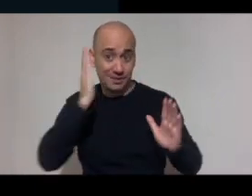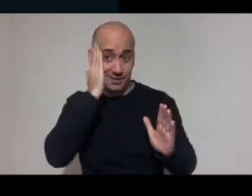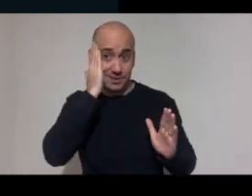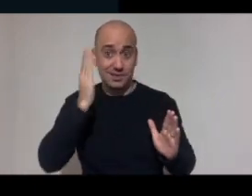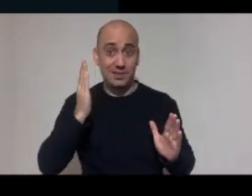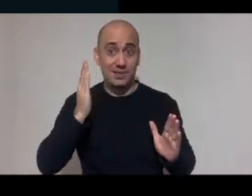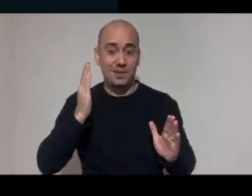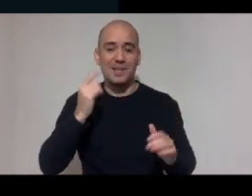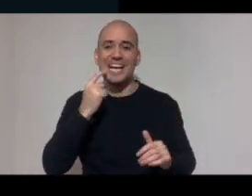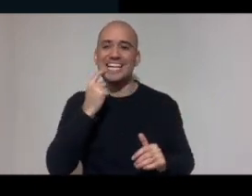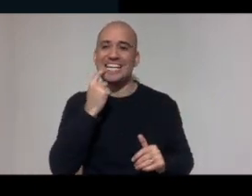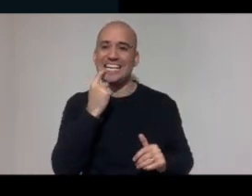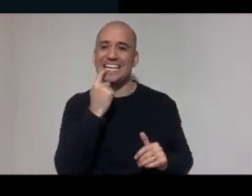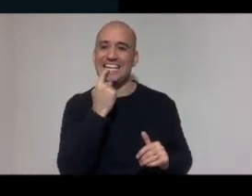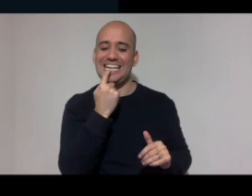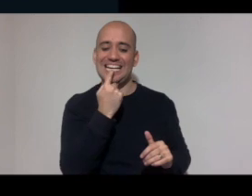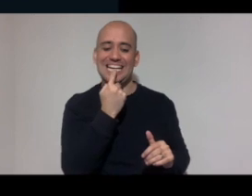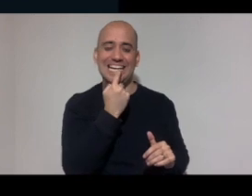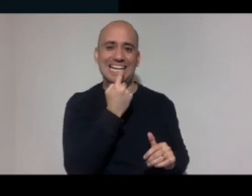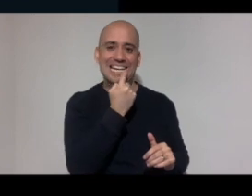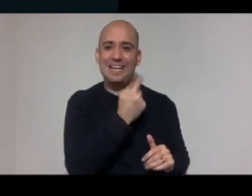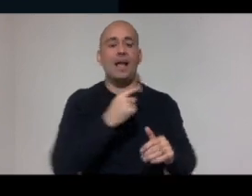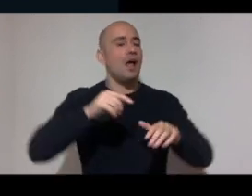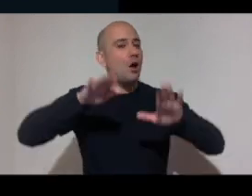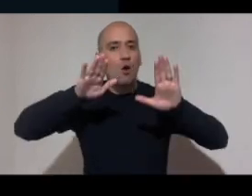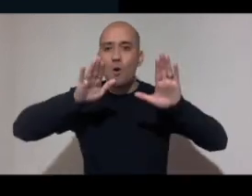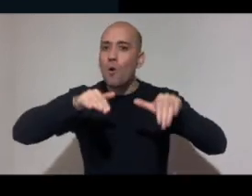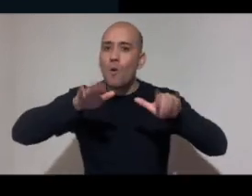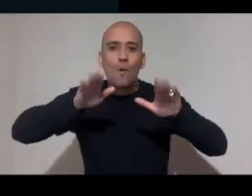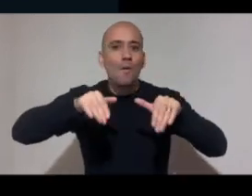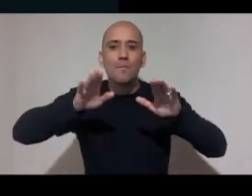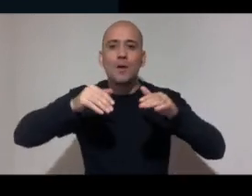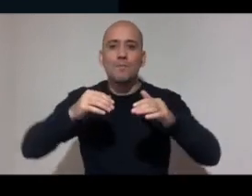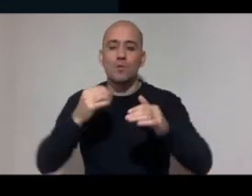inferiores. De igual manera, por las caras